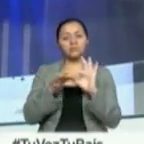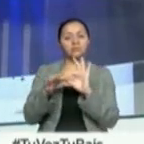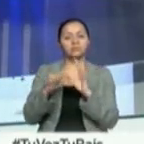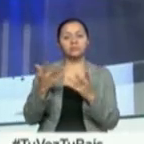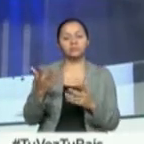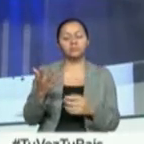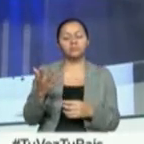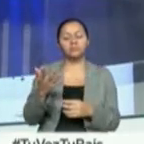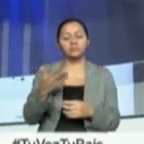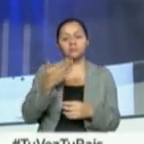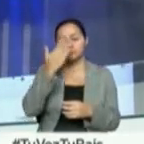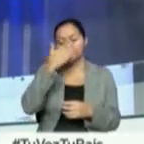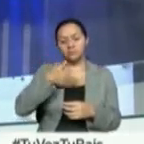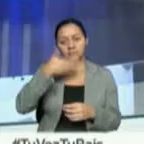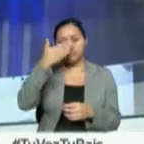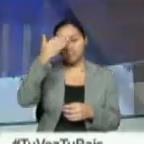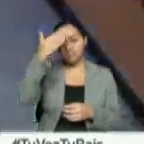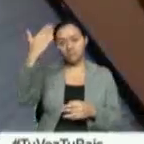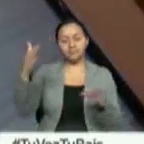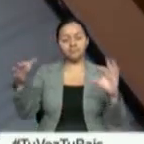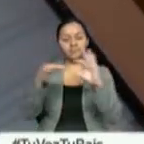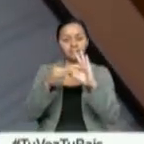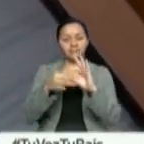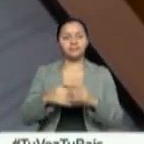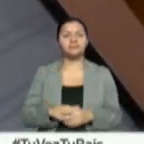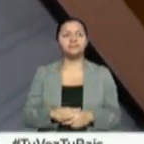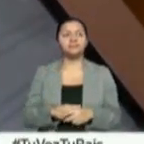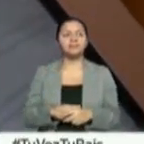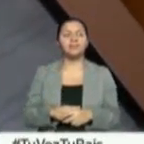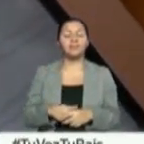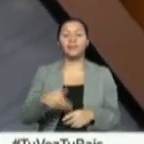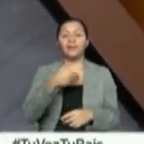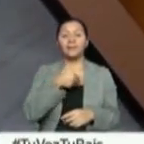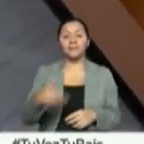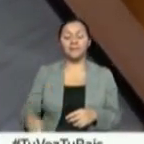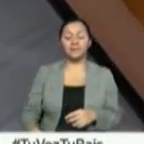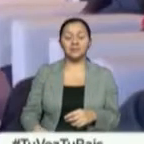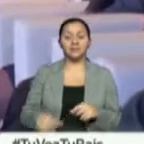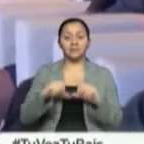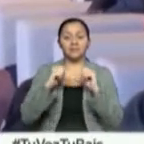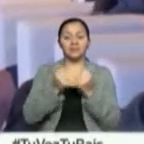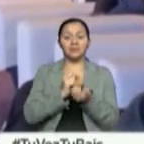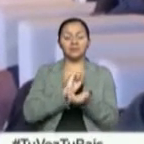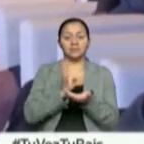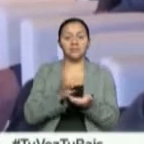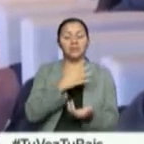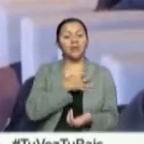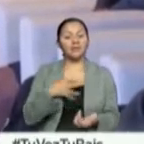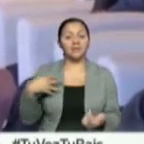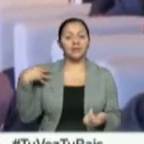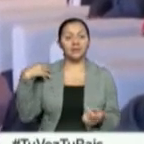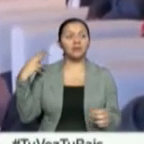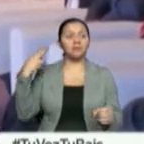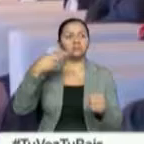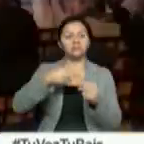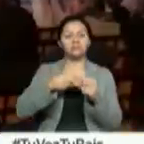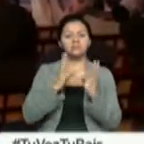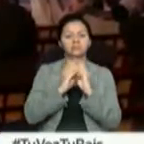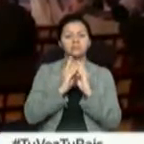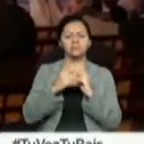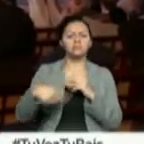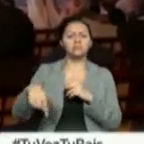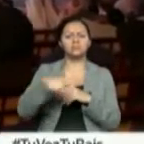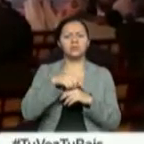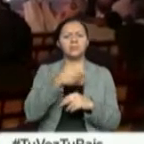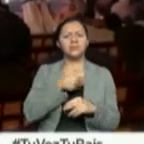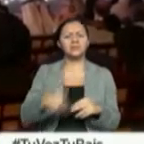los emiratos árabes unidos presidenta de la asamblea nacional gabriela rivadeneira participa en la cumbre de presidentes de